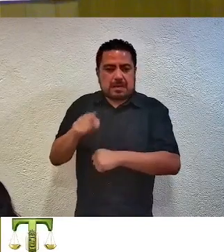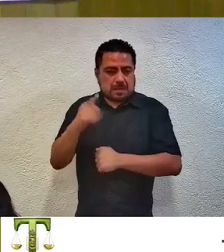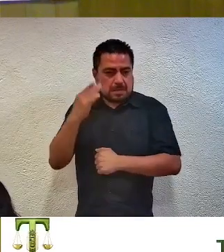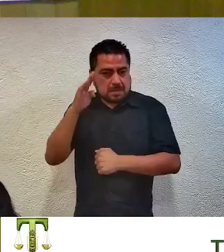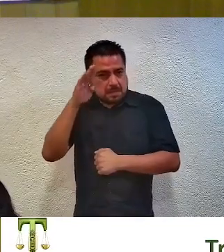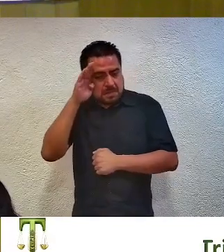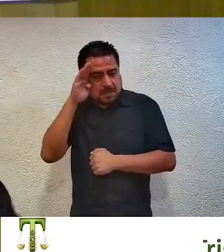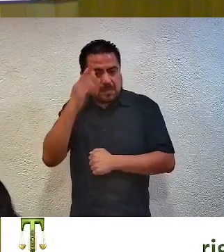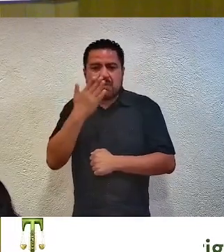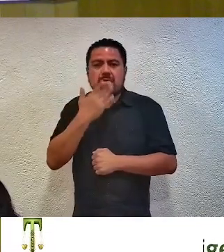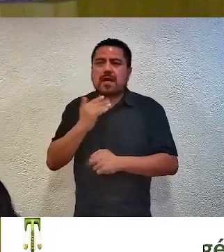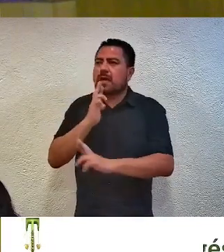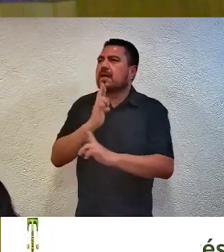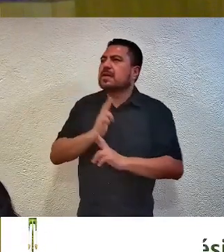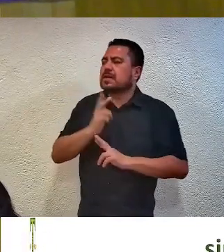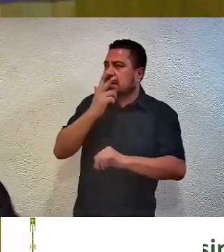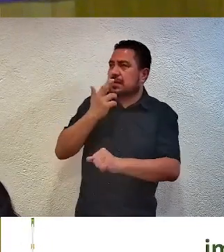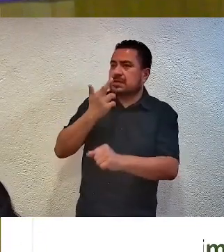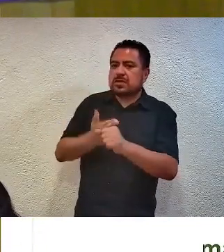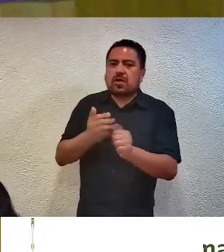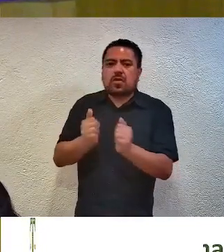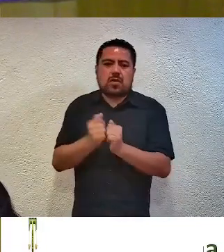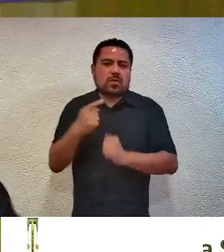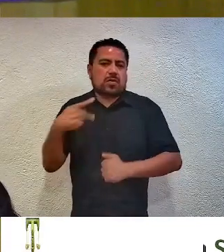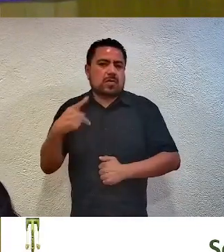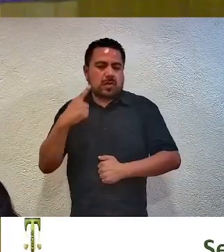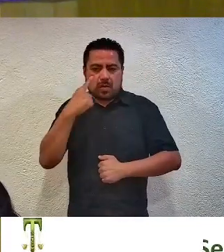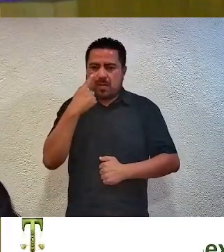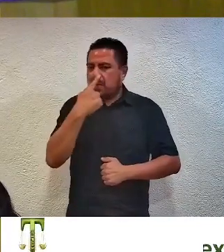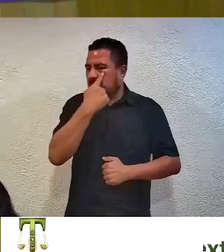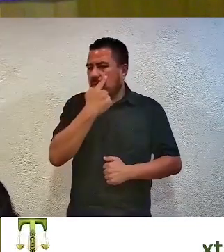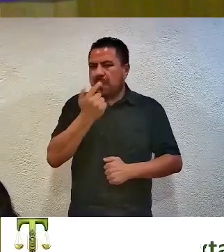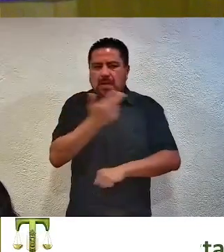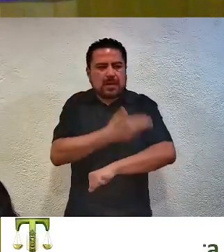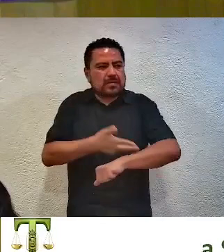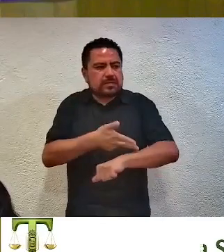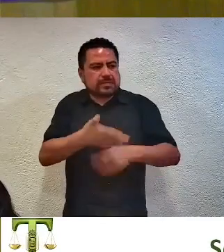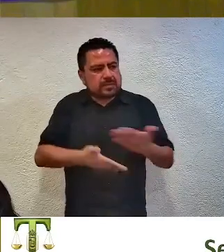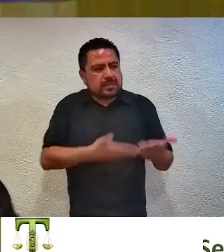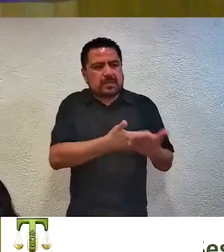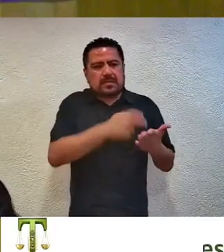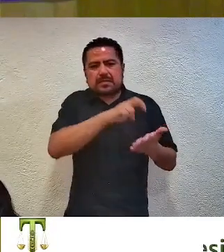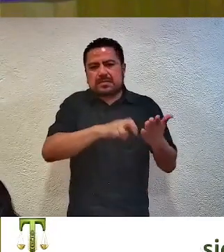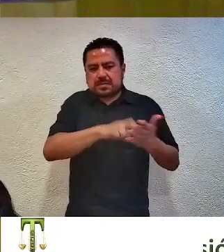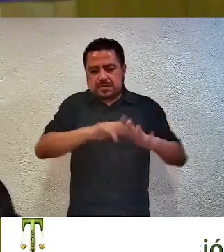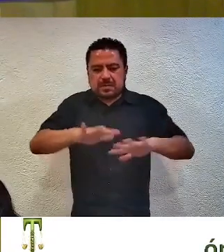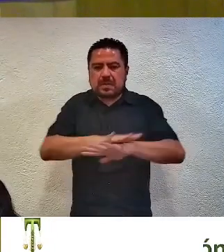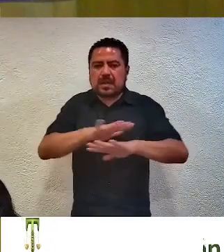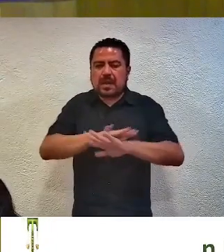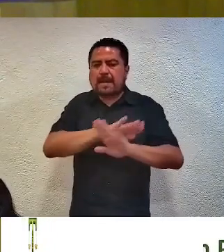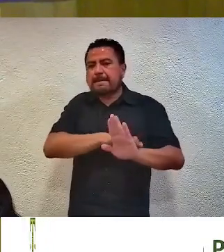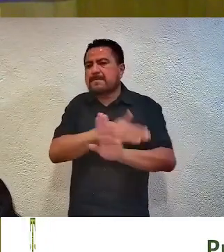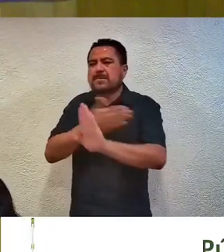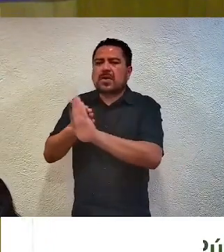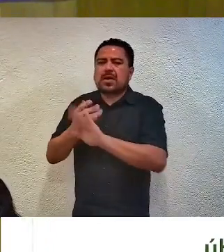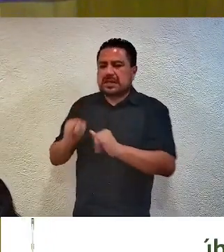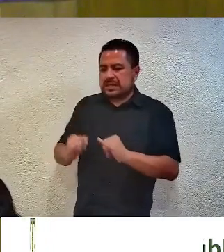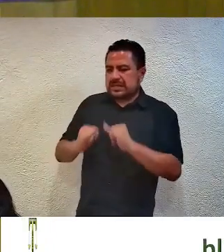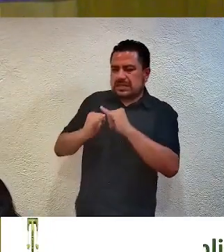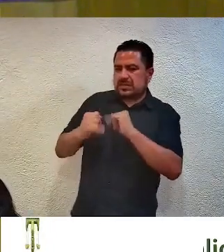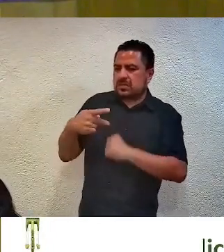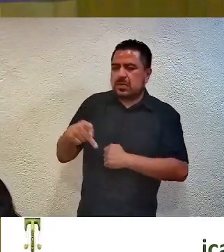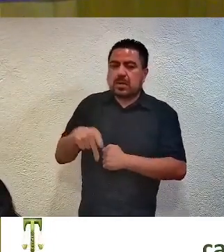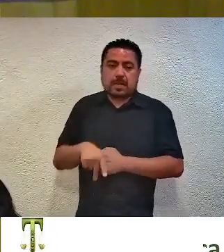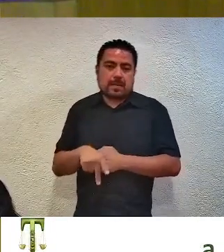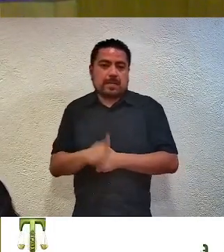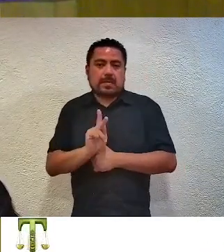al no resolver la autoridad responsable conforme a su pretensión y causa de pedir, se actualiza la existencia de violencia institucional. Sin